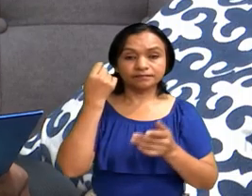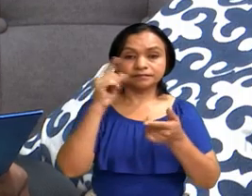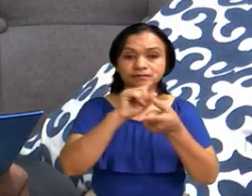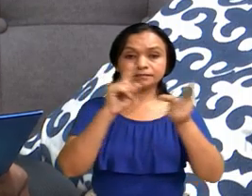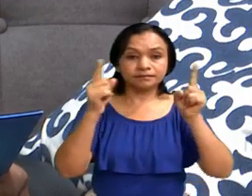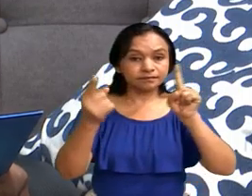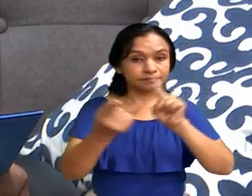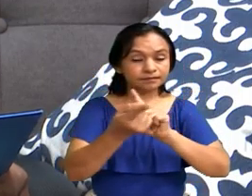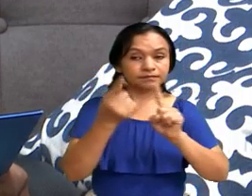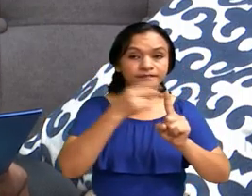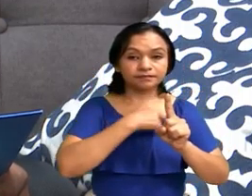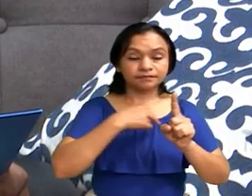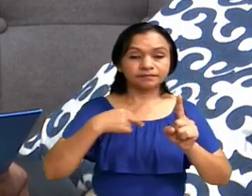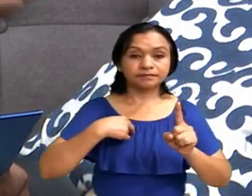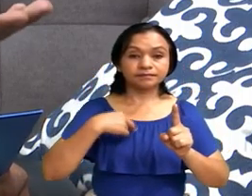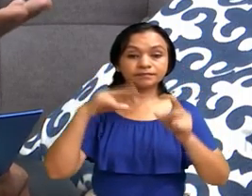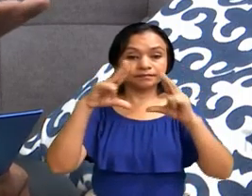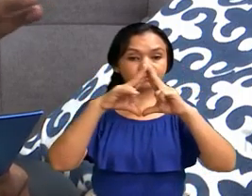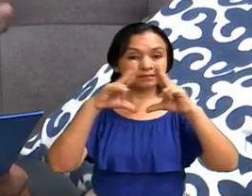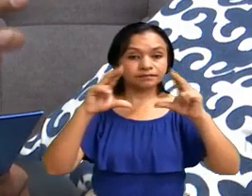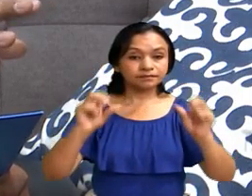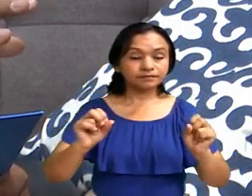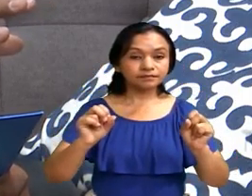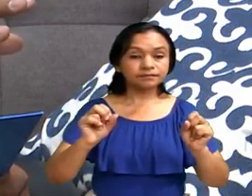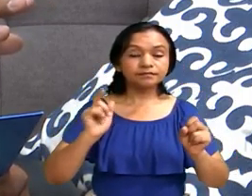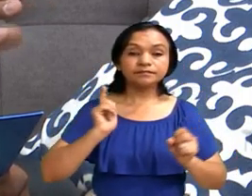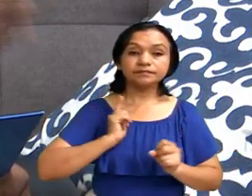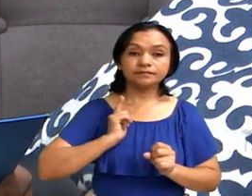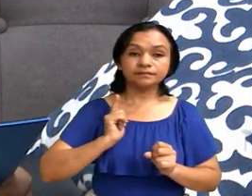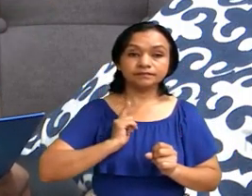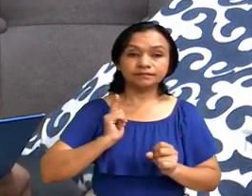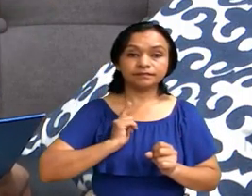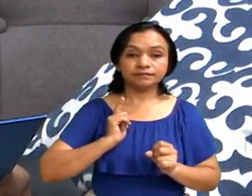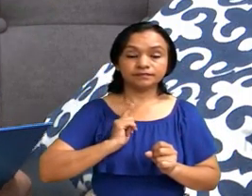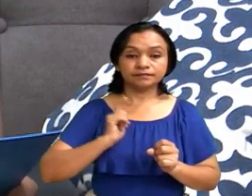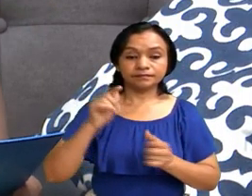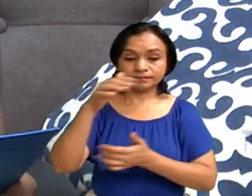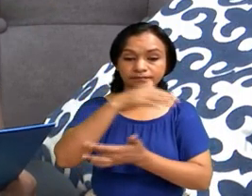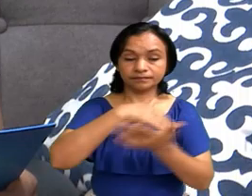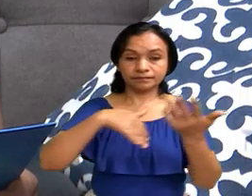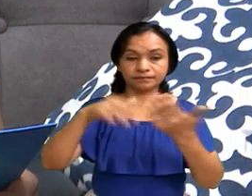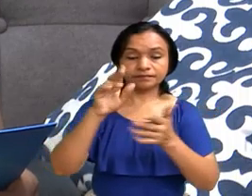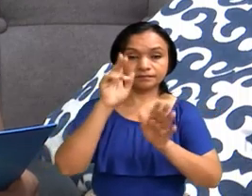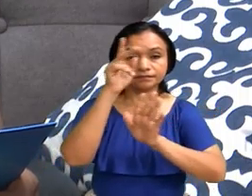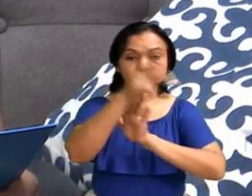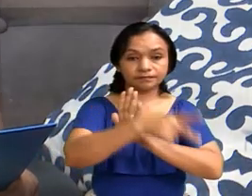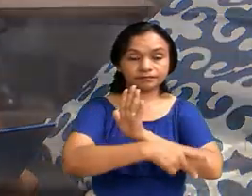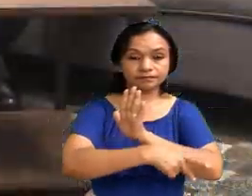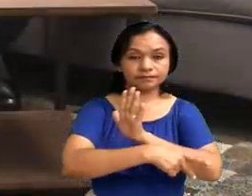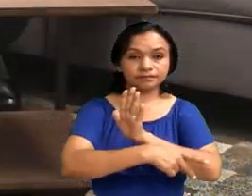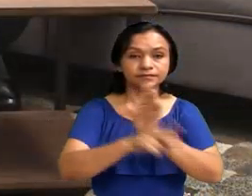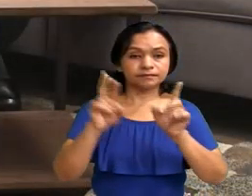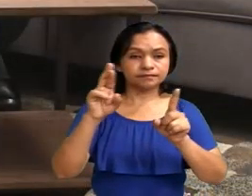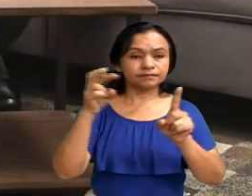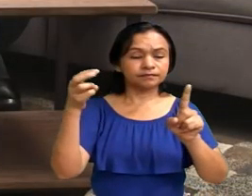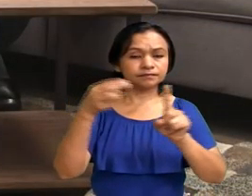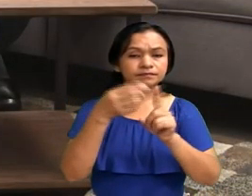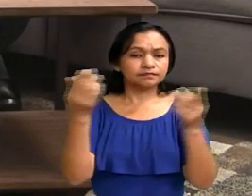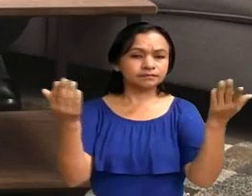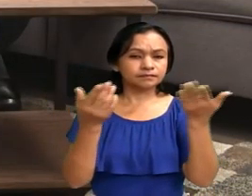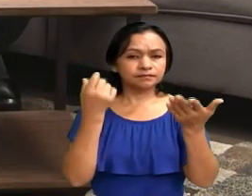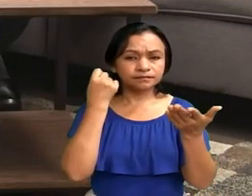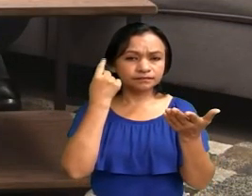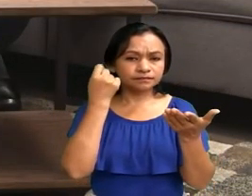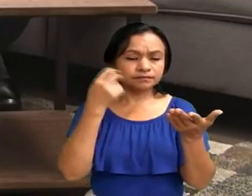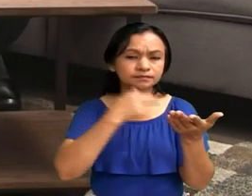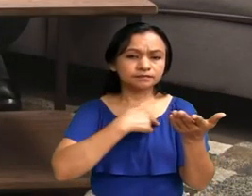transformación que experimenta nuestro país, está también un proceso de interacción diferente con los países de la región. ¿Cómo nos entendemos y a partir